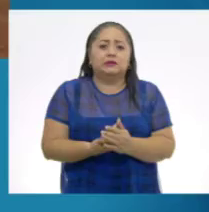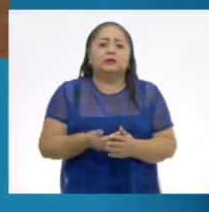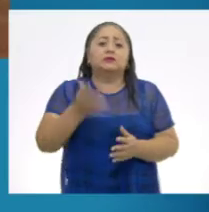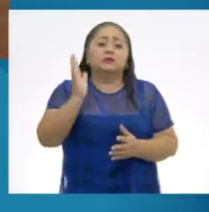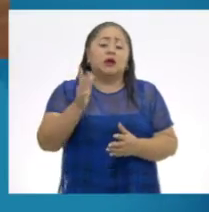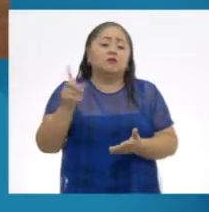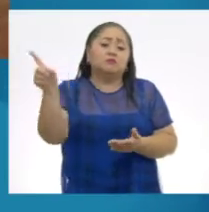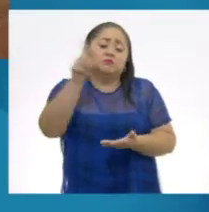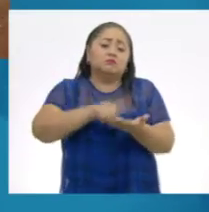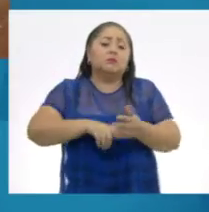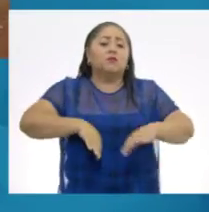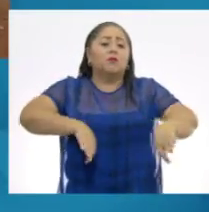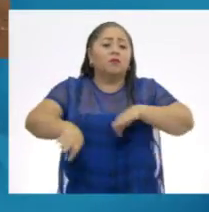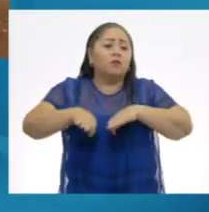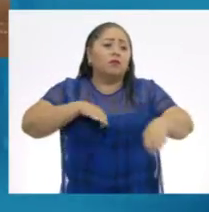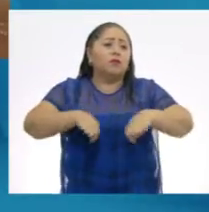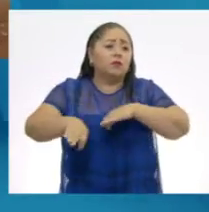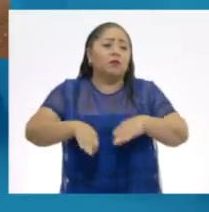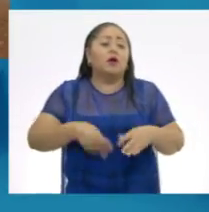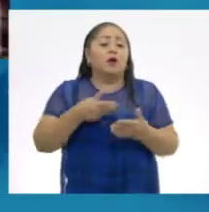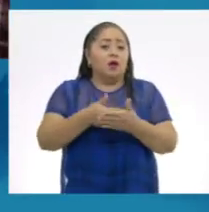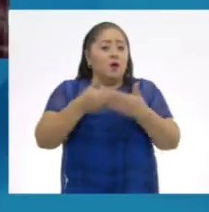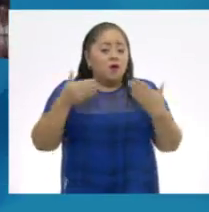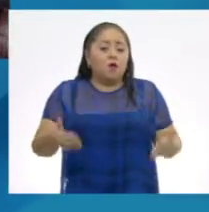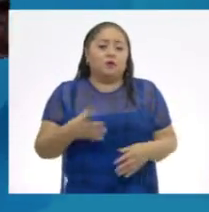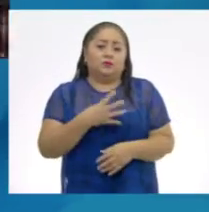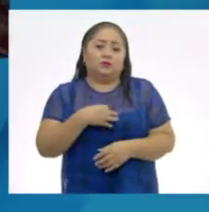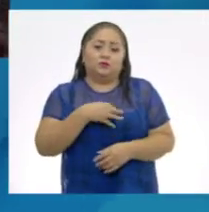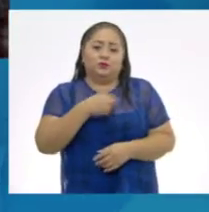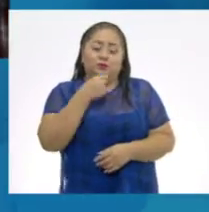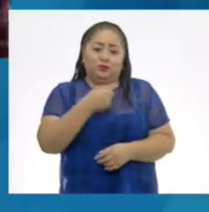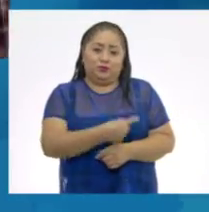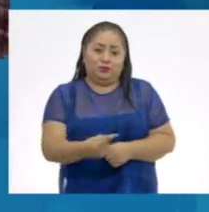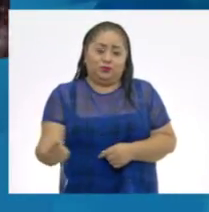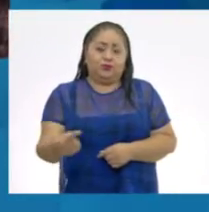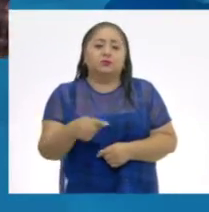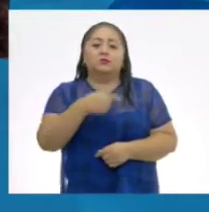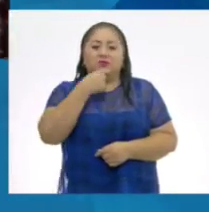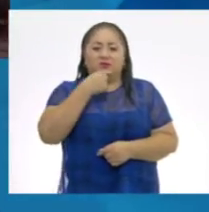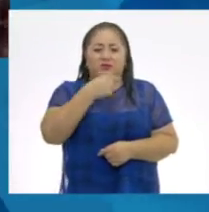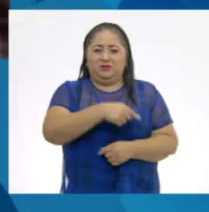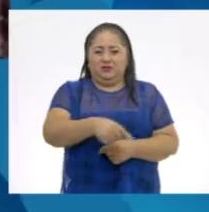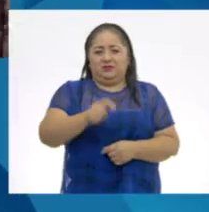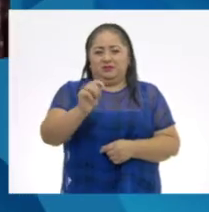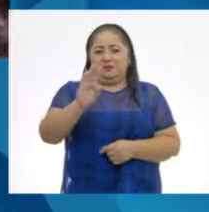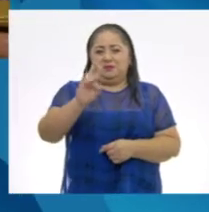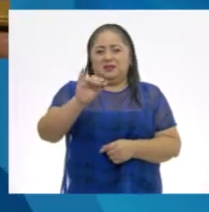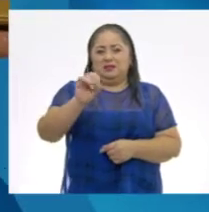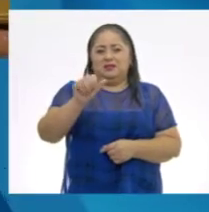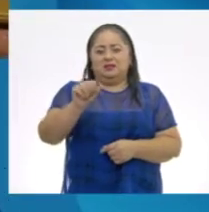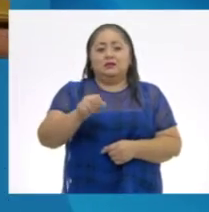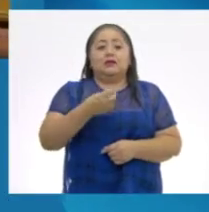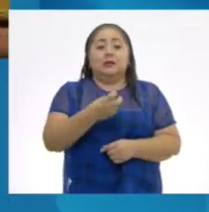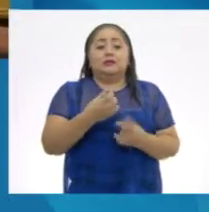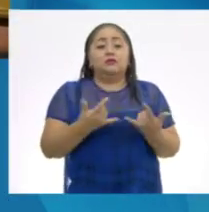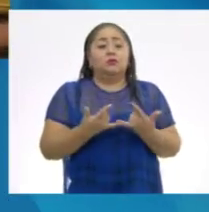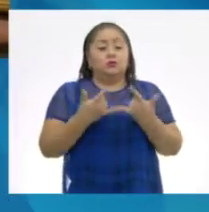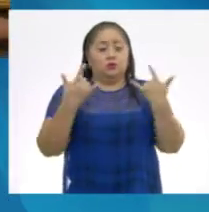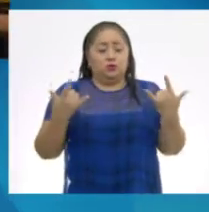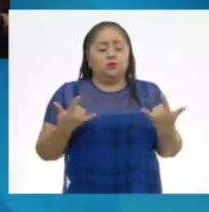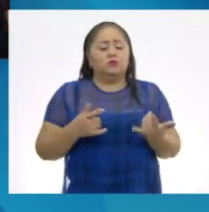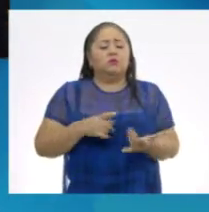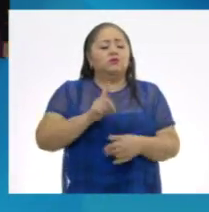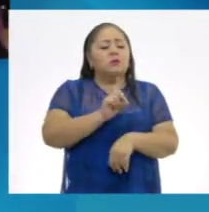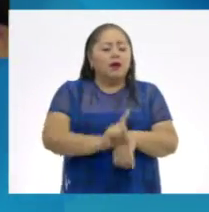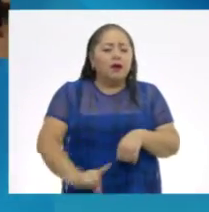están trabajando. Ahora le toca a sus hijos, los niños de Las Brisas. Esta historia se